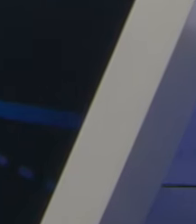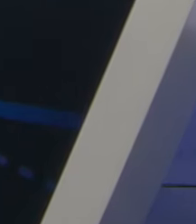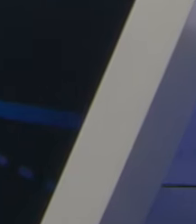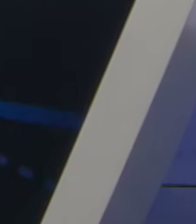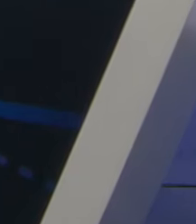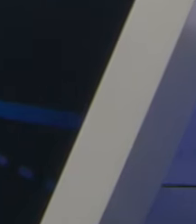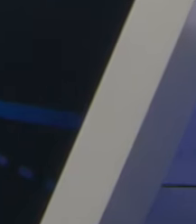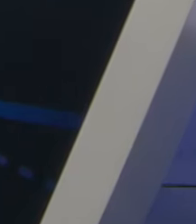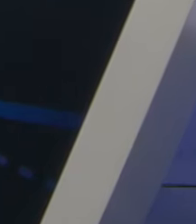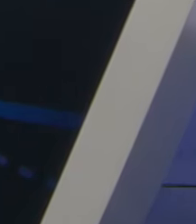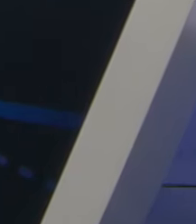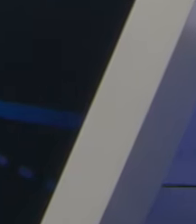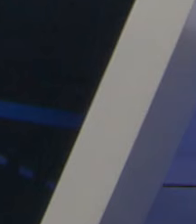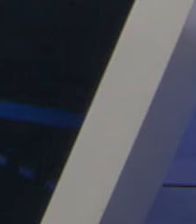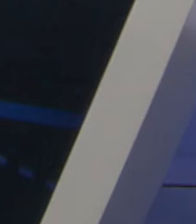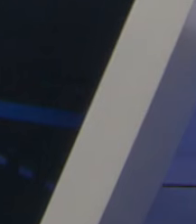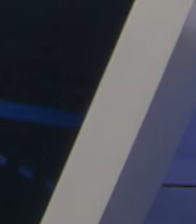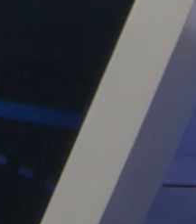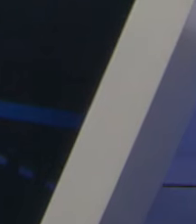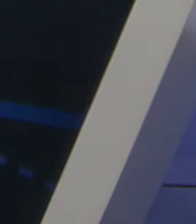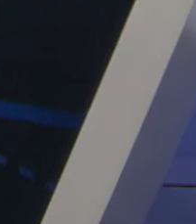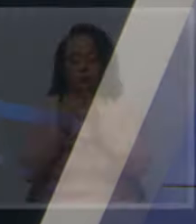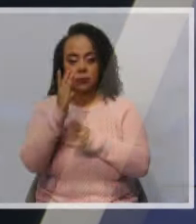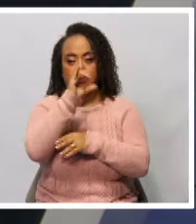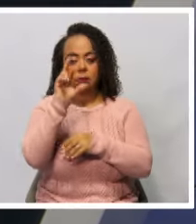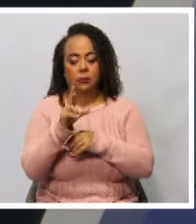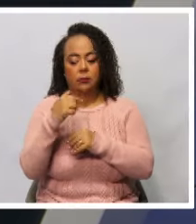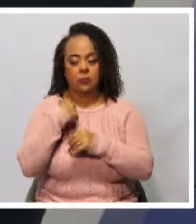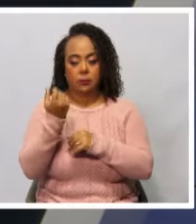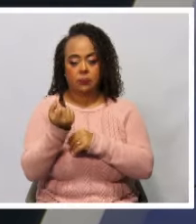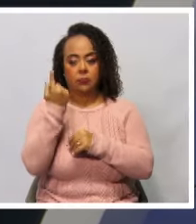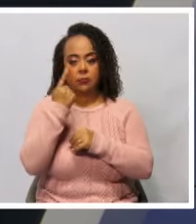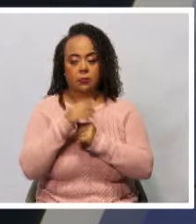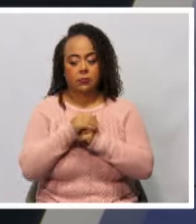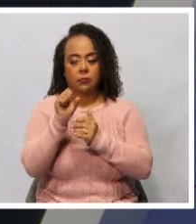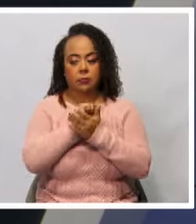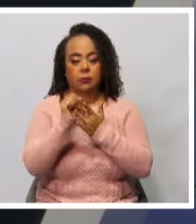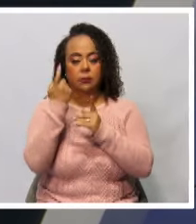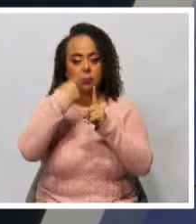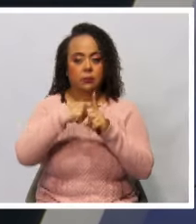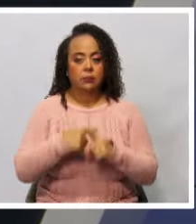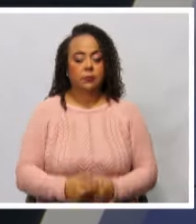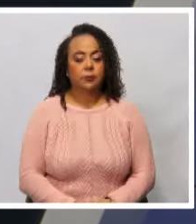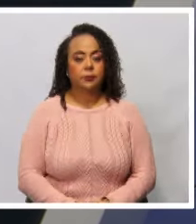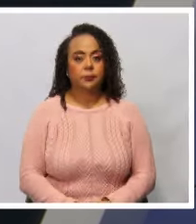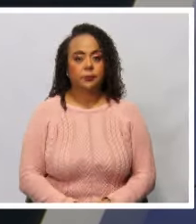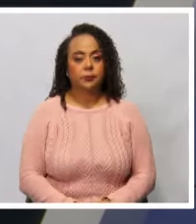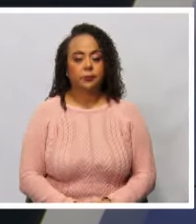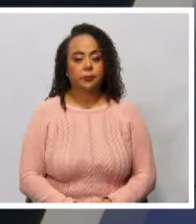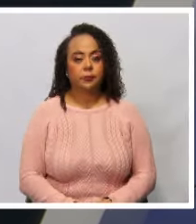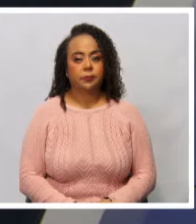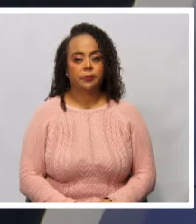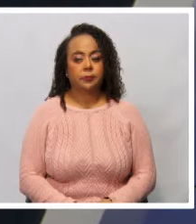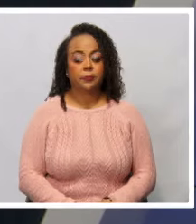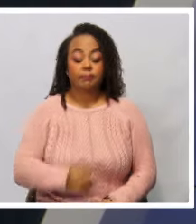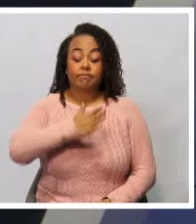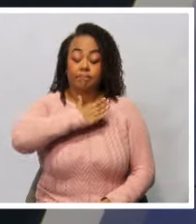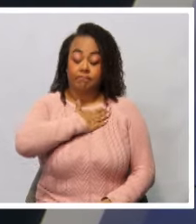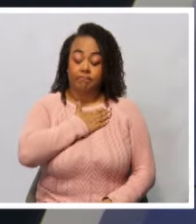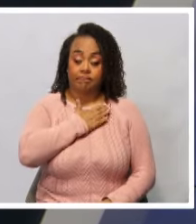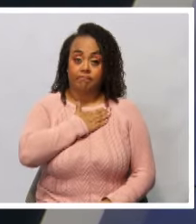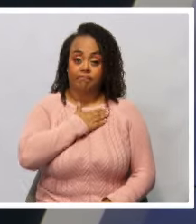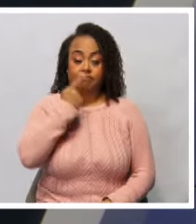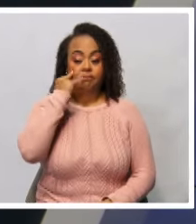un equipo en la Liga de Ascenso de Costa Rica, que entiendo sería en Santa Cruz, ¿no? Sí. A mí me